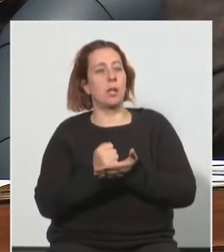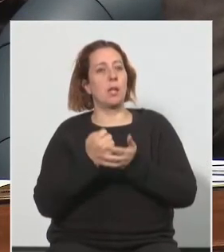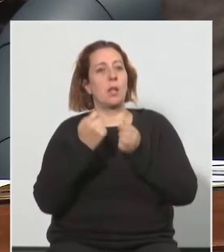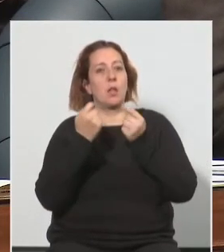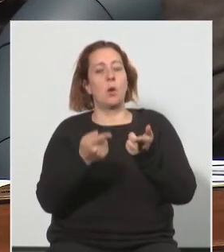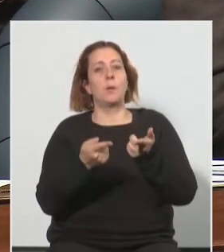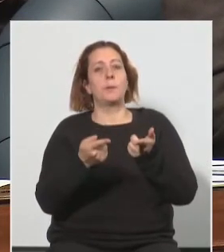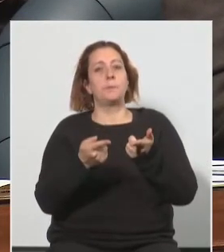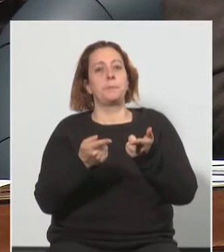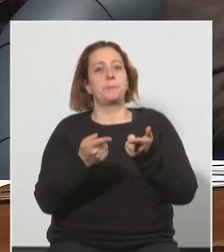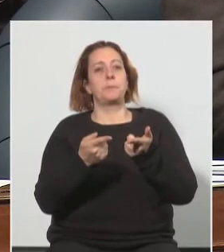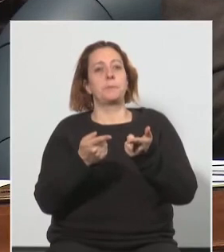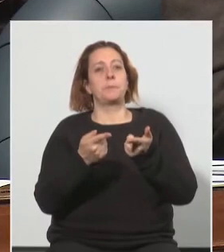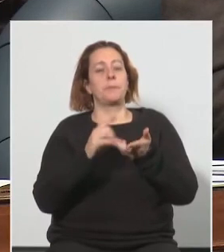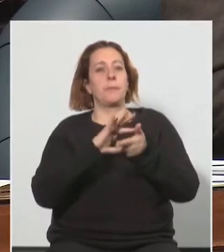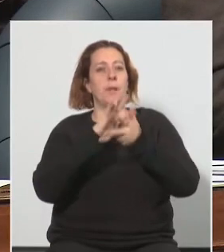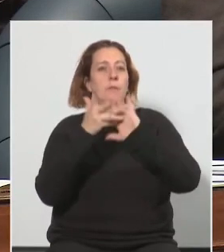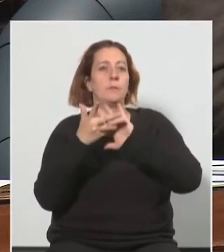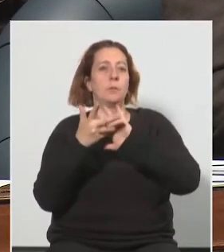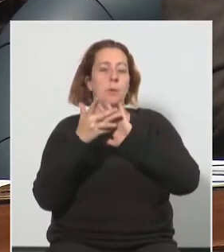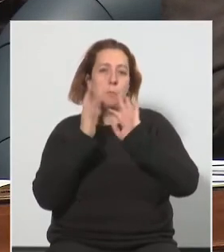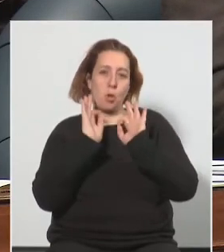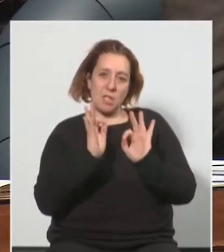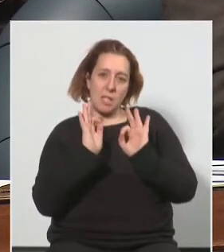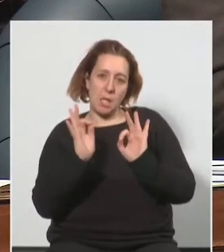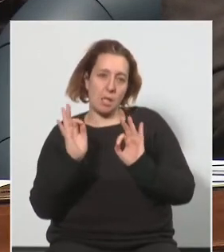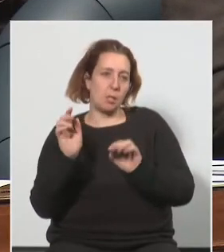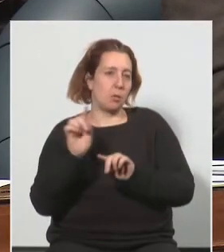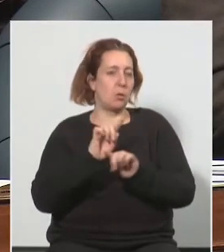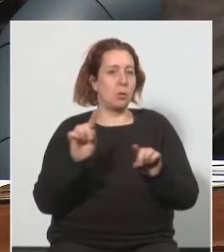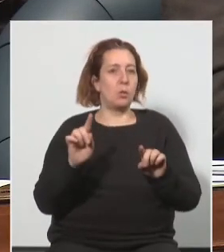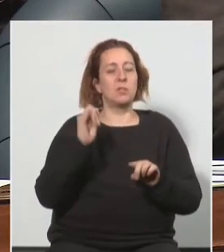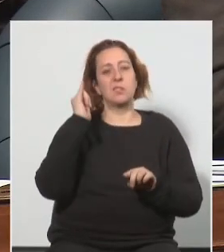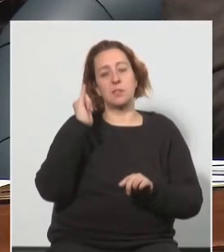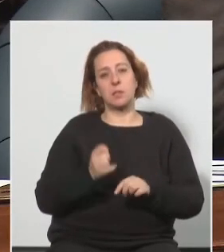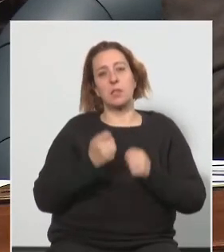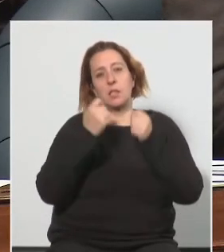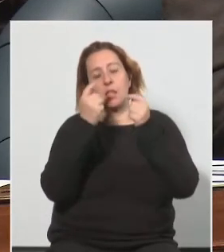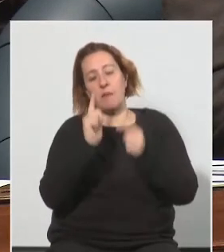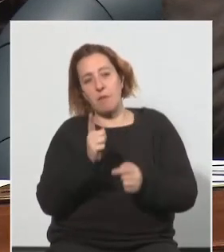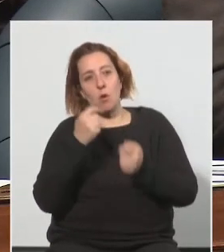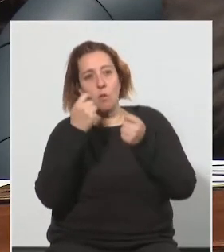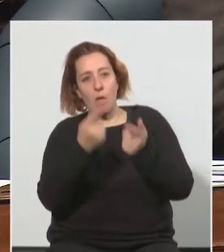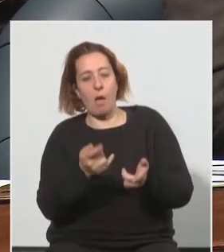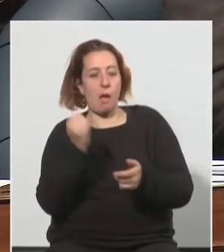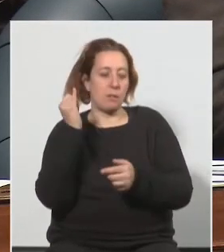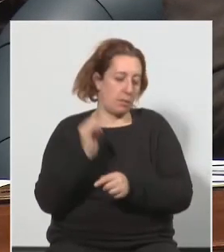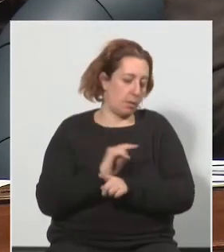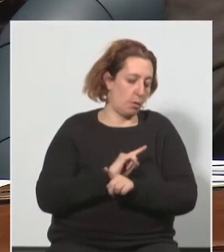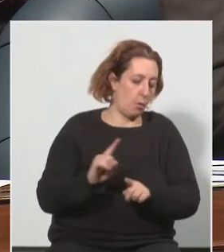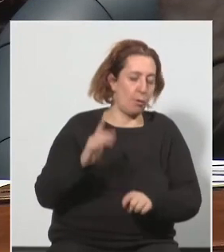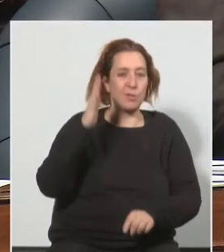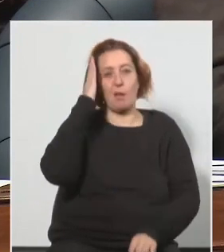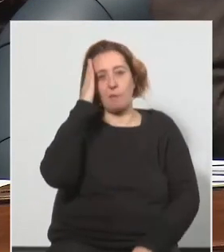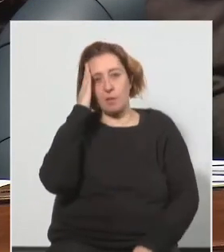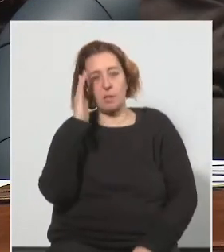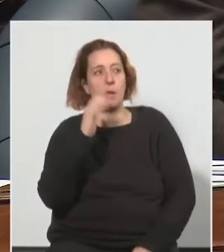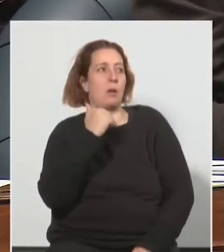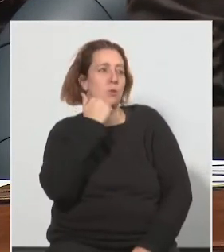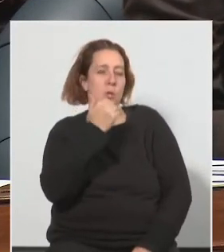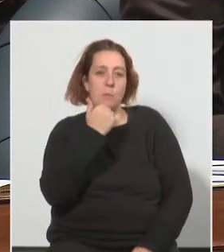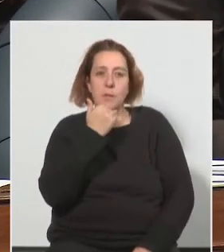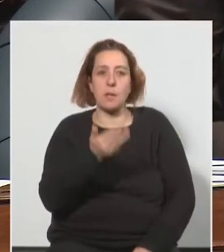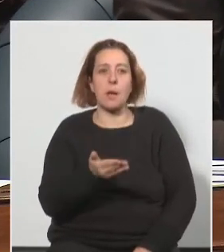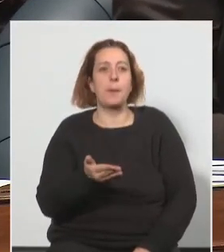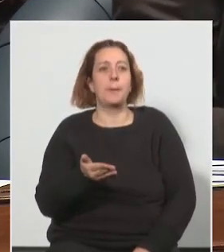expidió en forma procedente o no, si se debió expedir o no, si se sabía o si no se